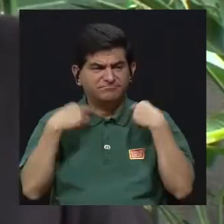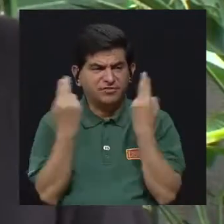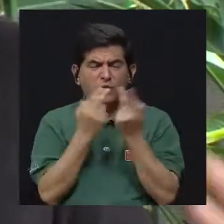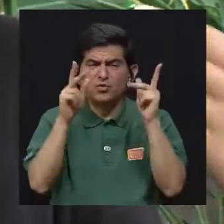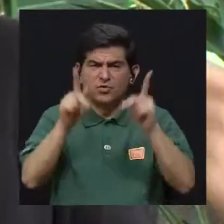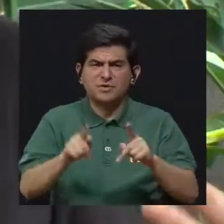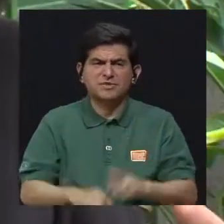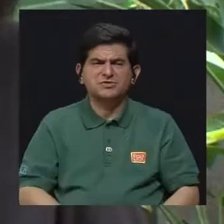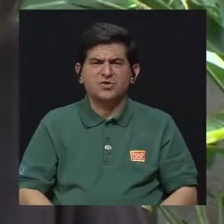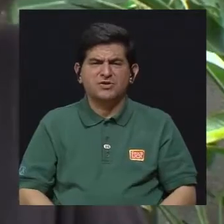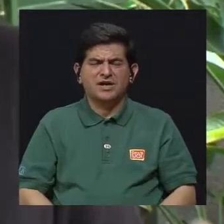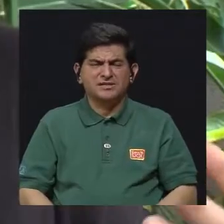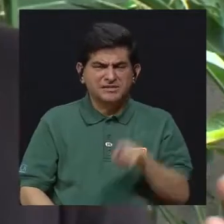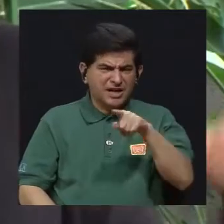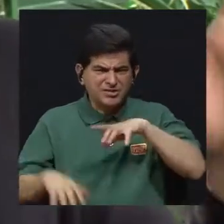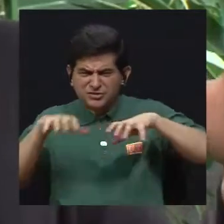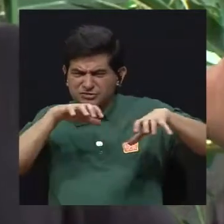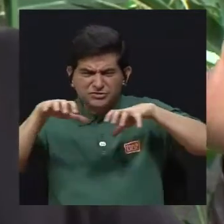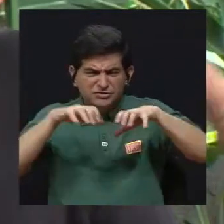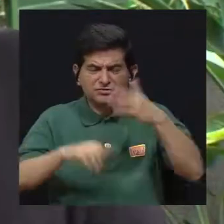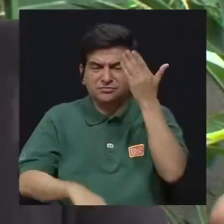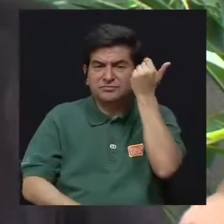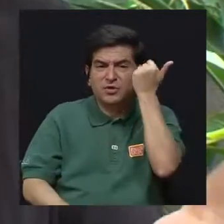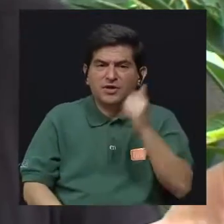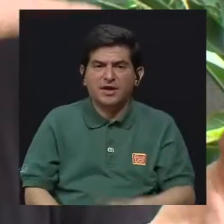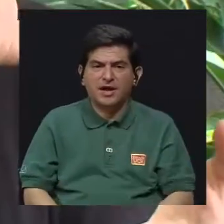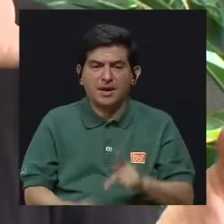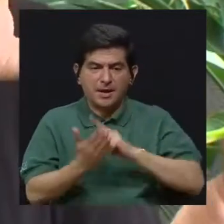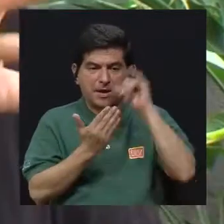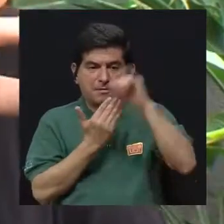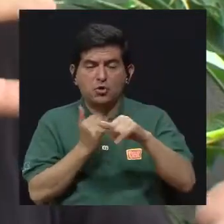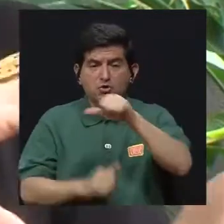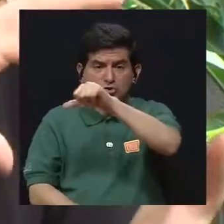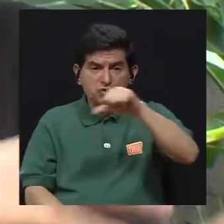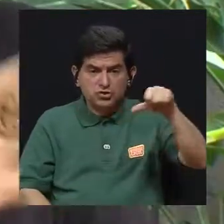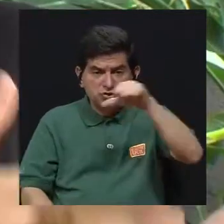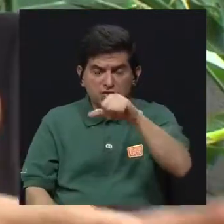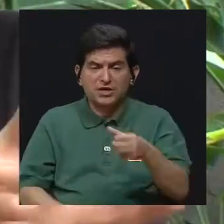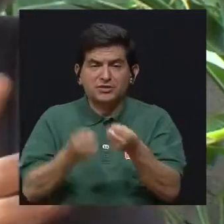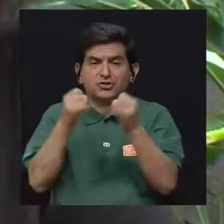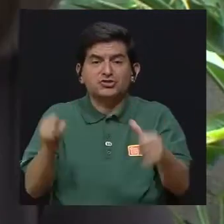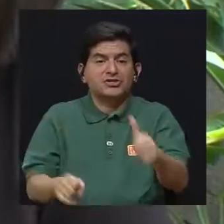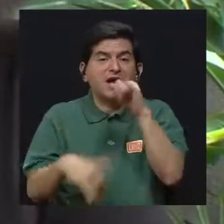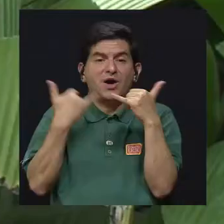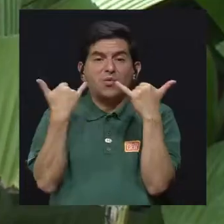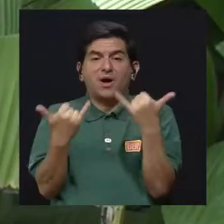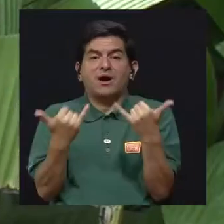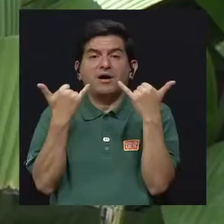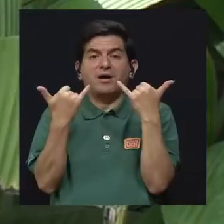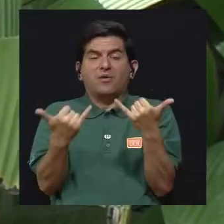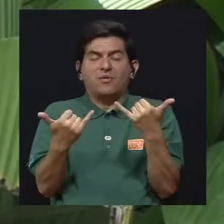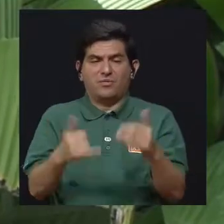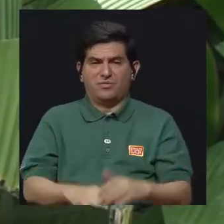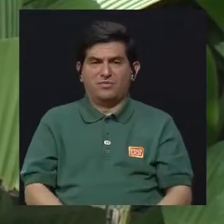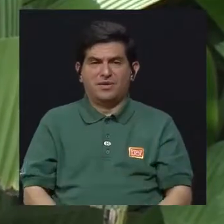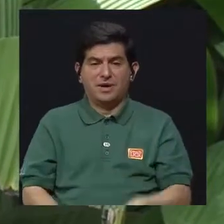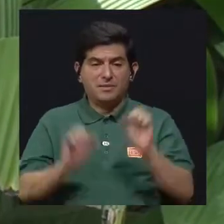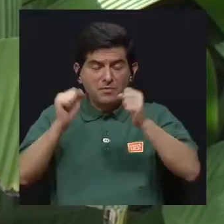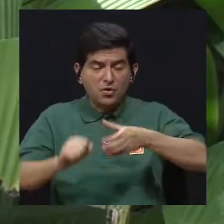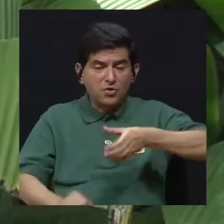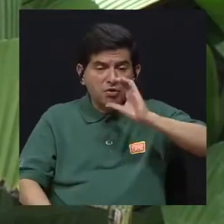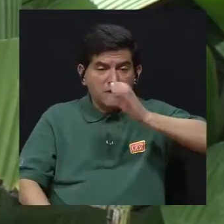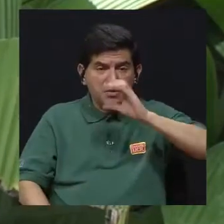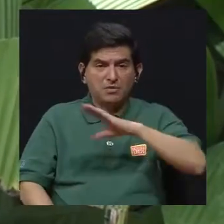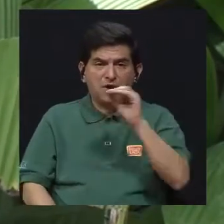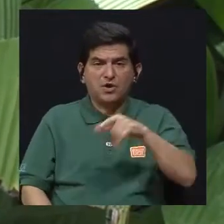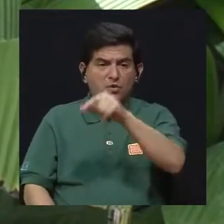reunión de gente movilizándose porque los proyectos de riego los están dejando sin agua, sin agua para beber,